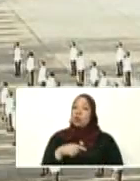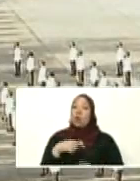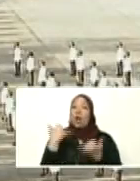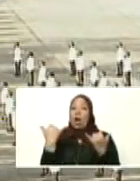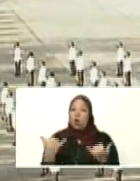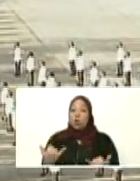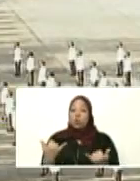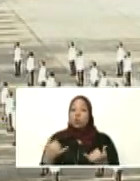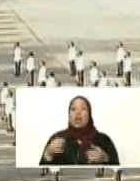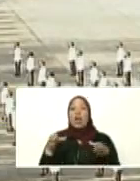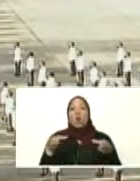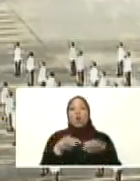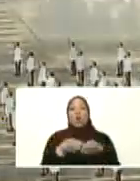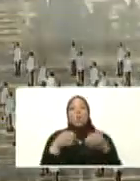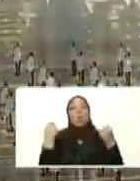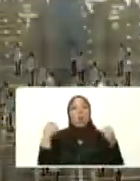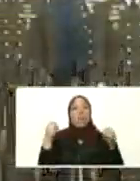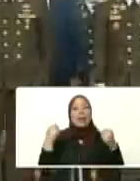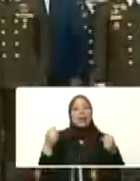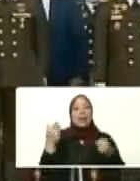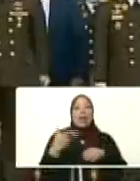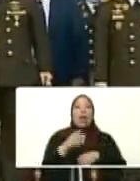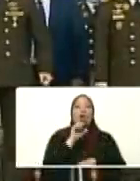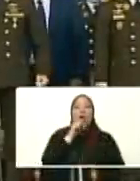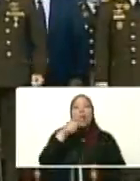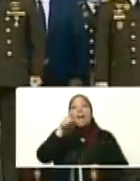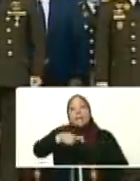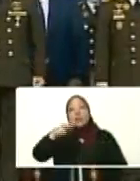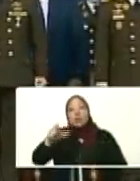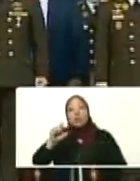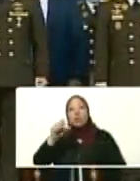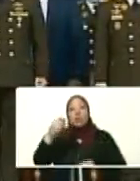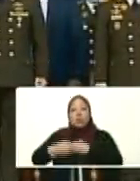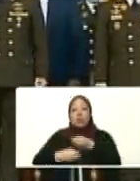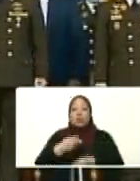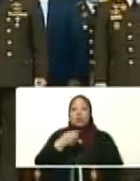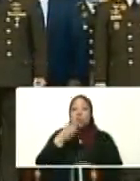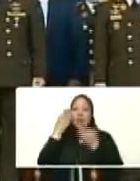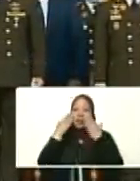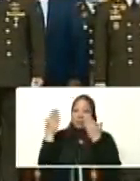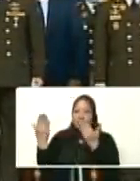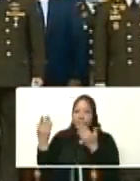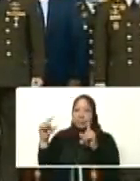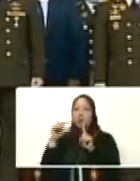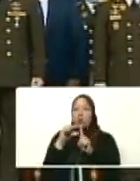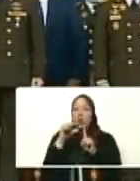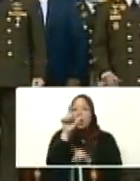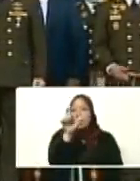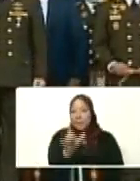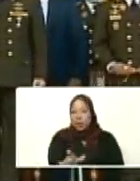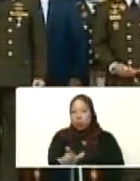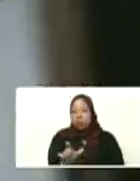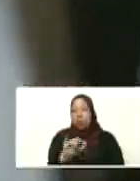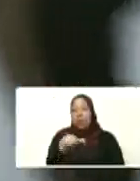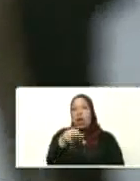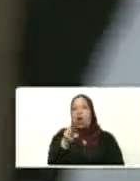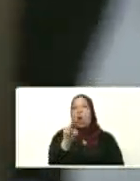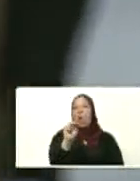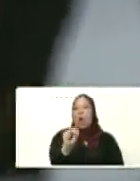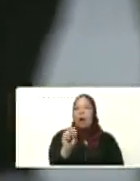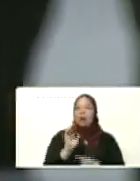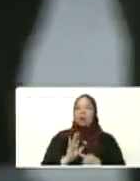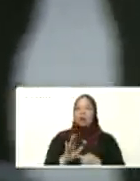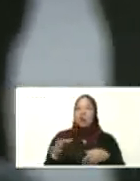situación de reserva activa. Han sido las palabras del mayor general Juan Carlos Dubolay Peroso en representación